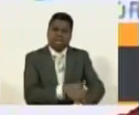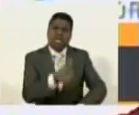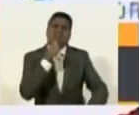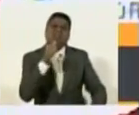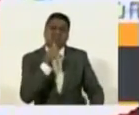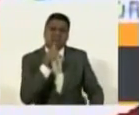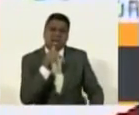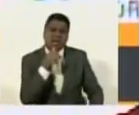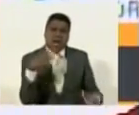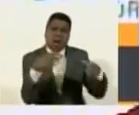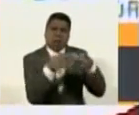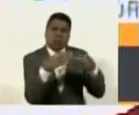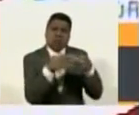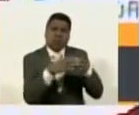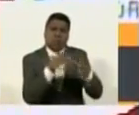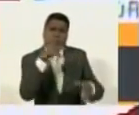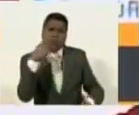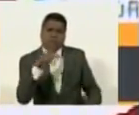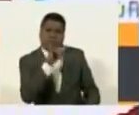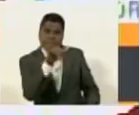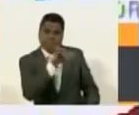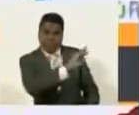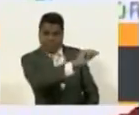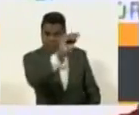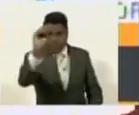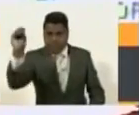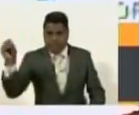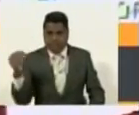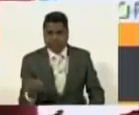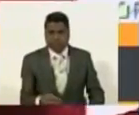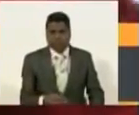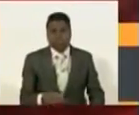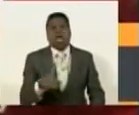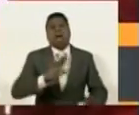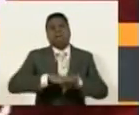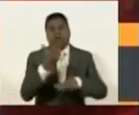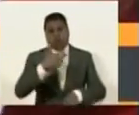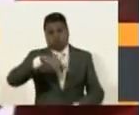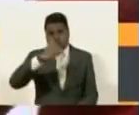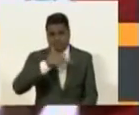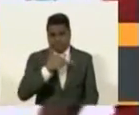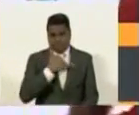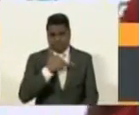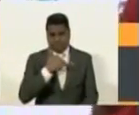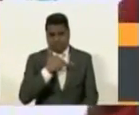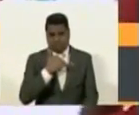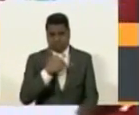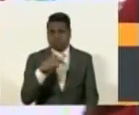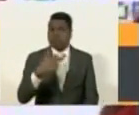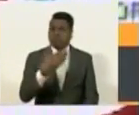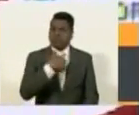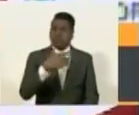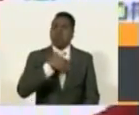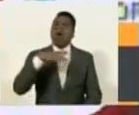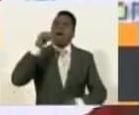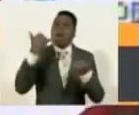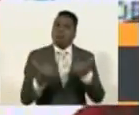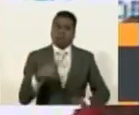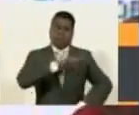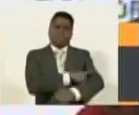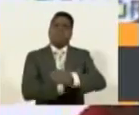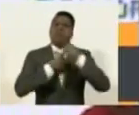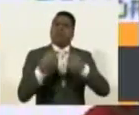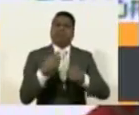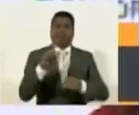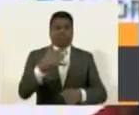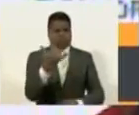colectivos, el gobierno que está infiltrándolo. Sí, porque este gobierno se quiere autotumbar. Un gobierno que está en el poder y se quiere autotumbar para ver cómo